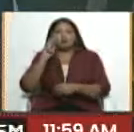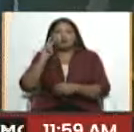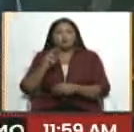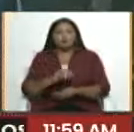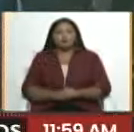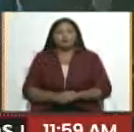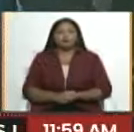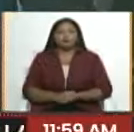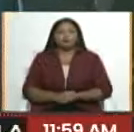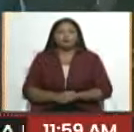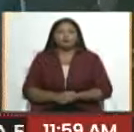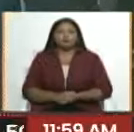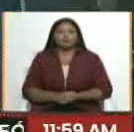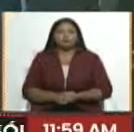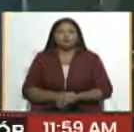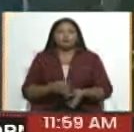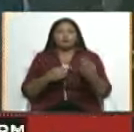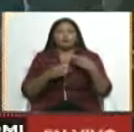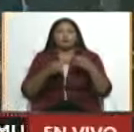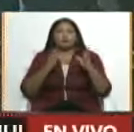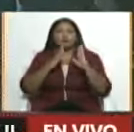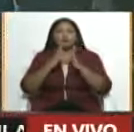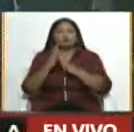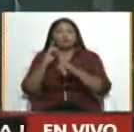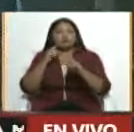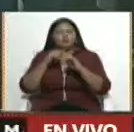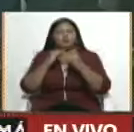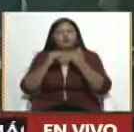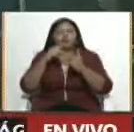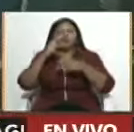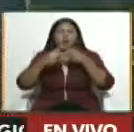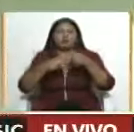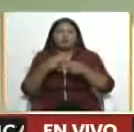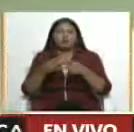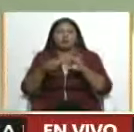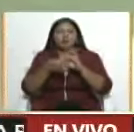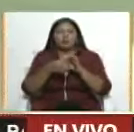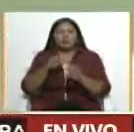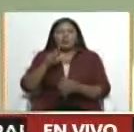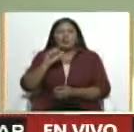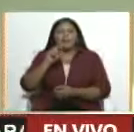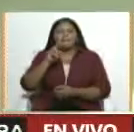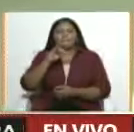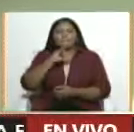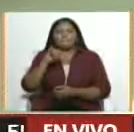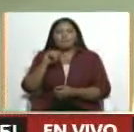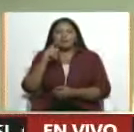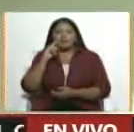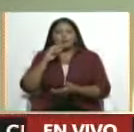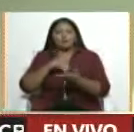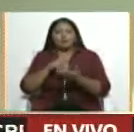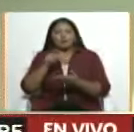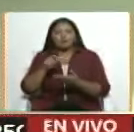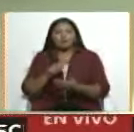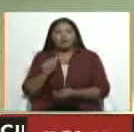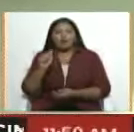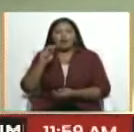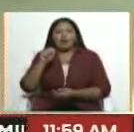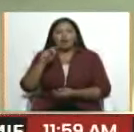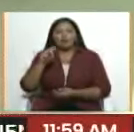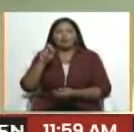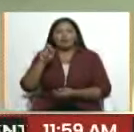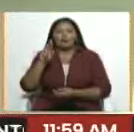le corresponde a la organización con fines políticos primaria Alianza Lápiz para postular a Antonio